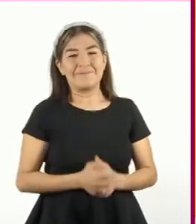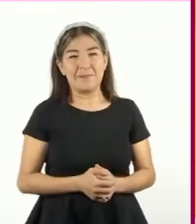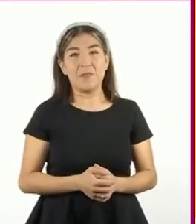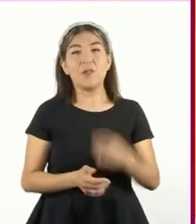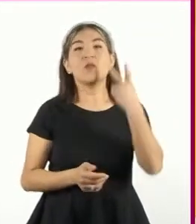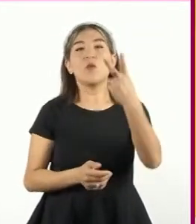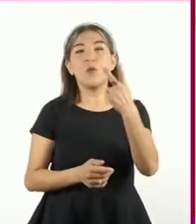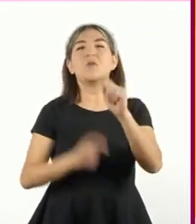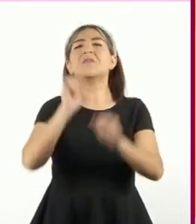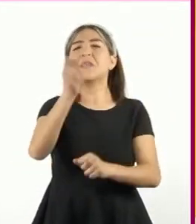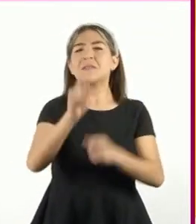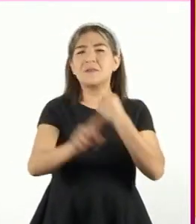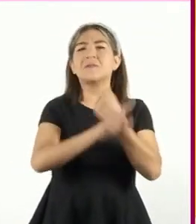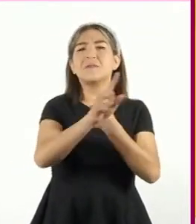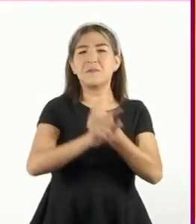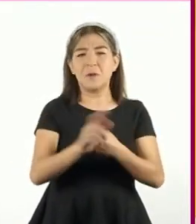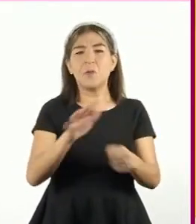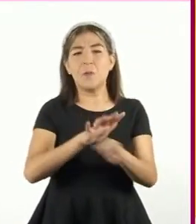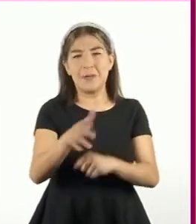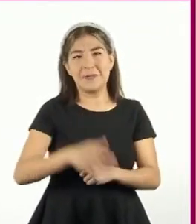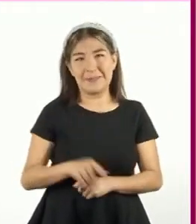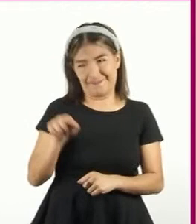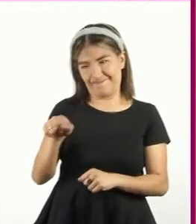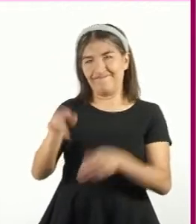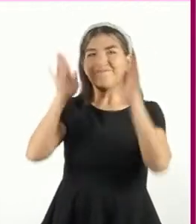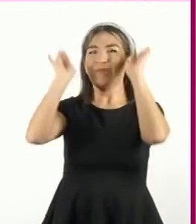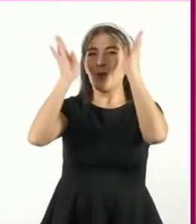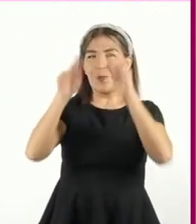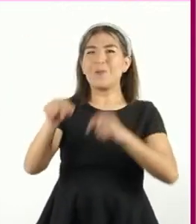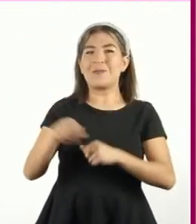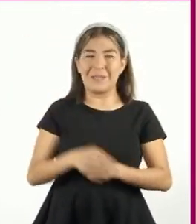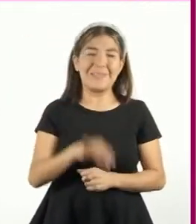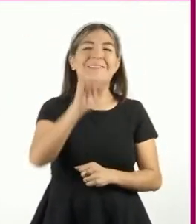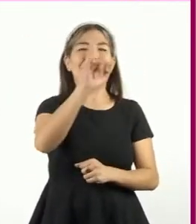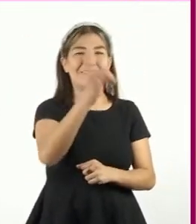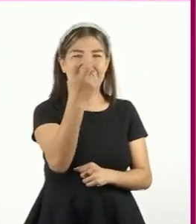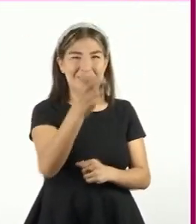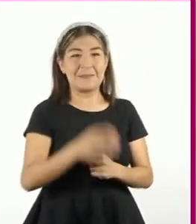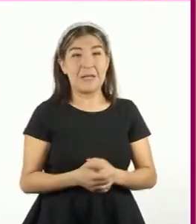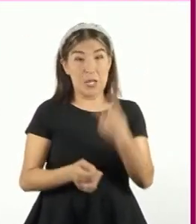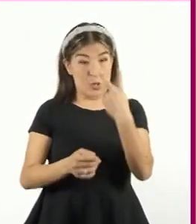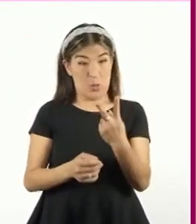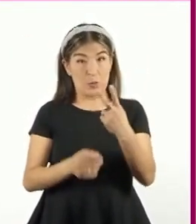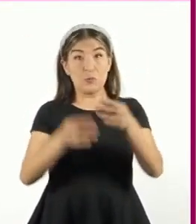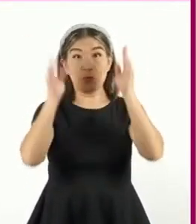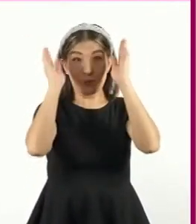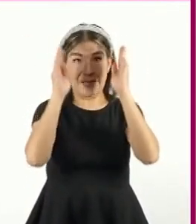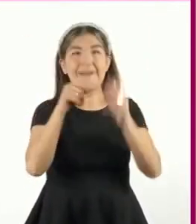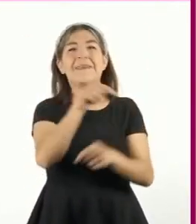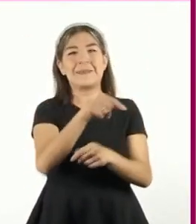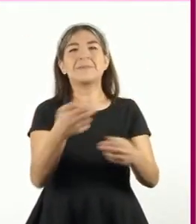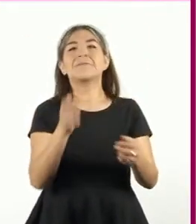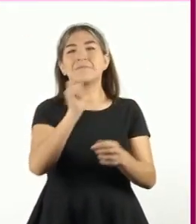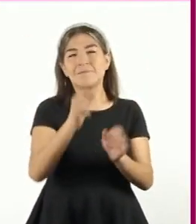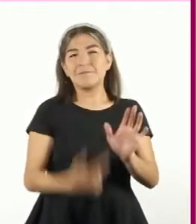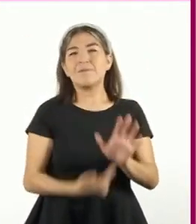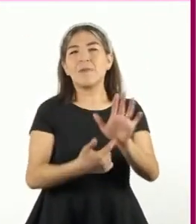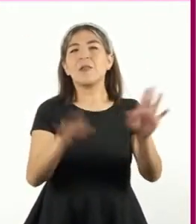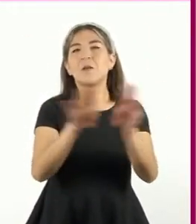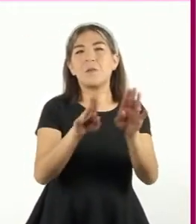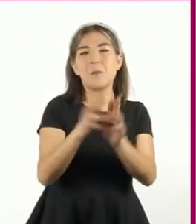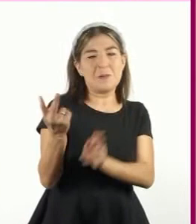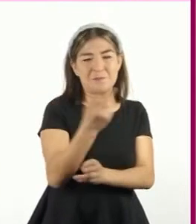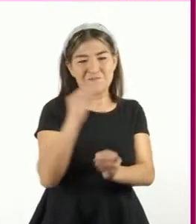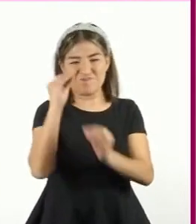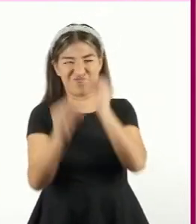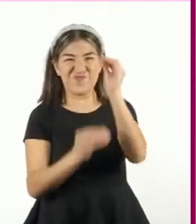que entran en conflicto son los burros? Así es, los burros representan las partes que chocan.